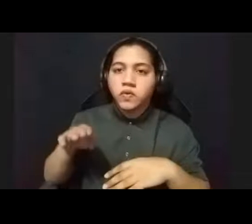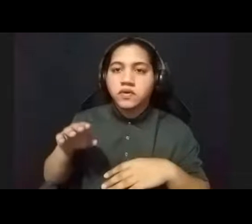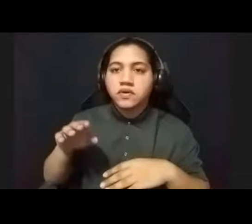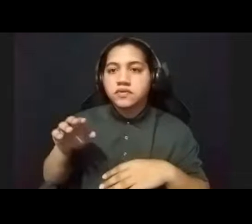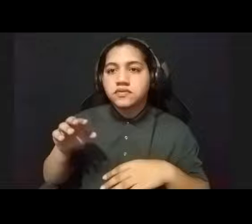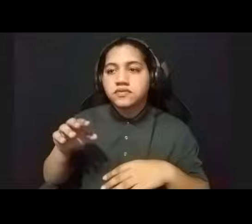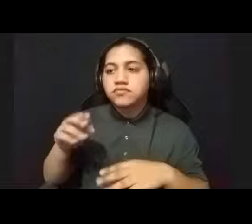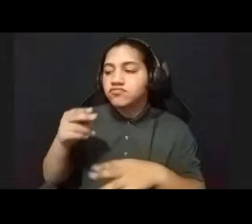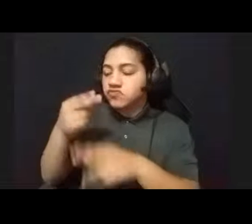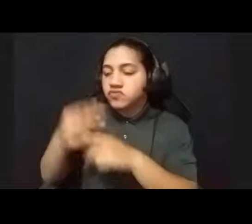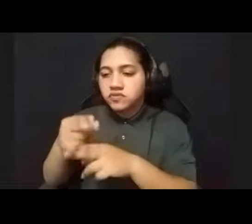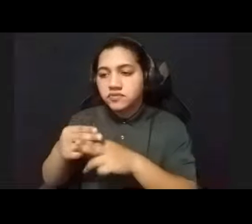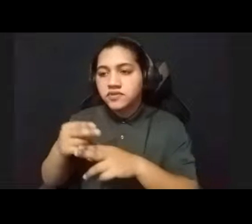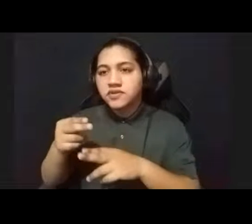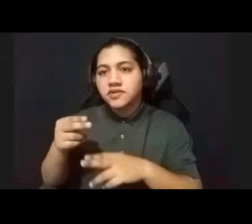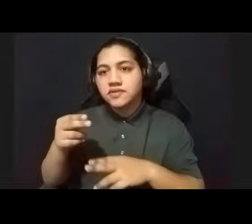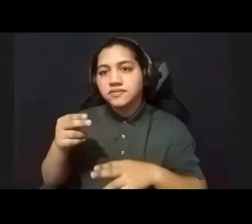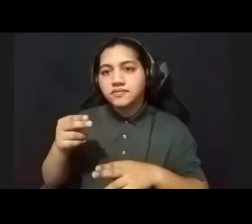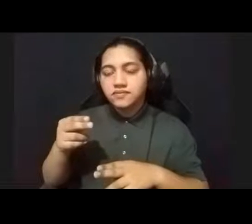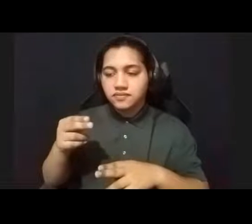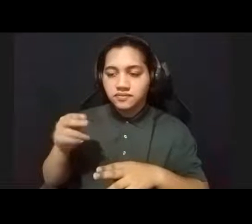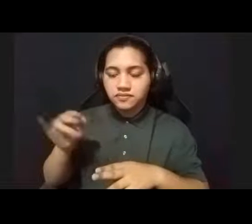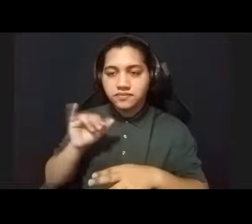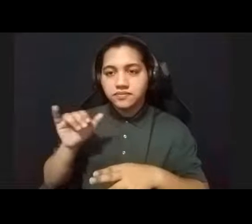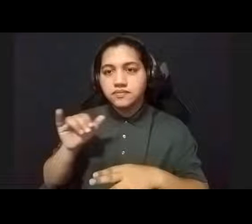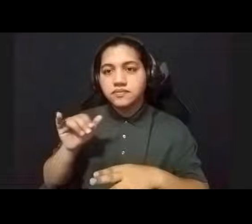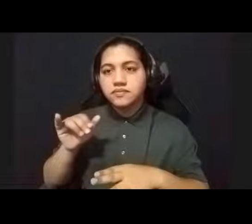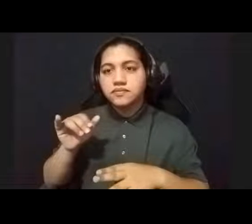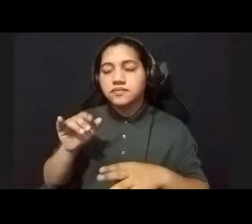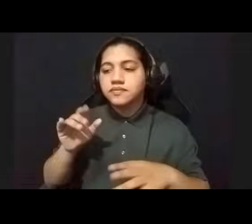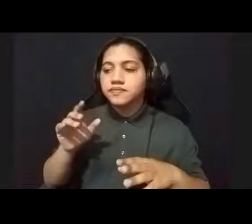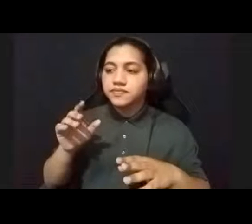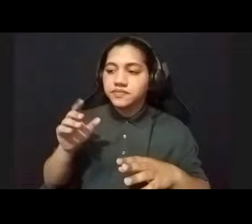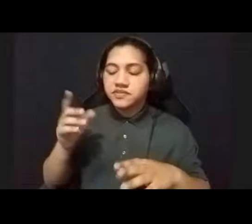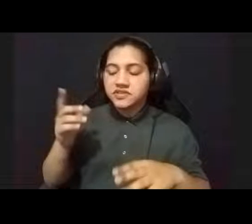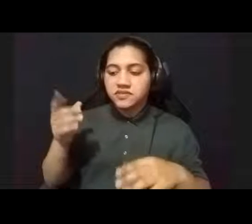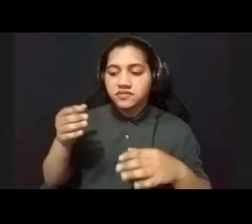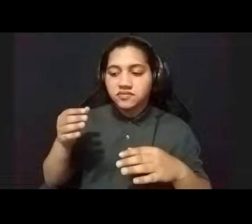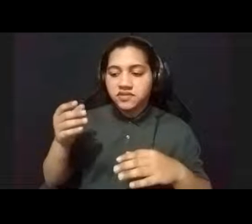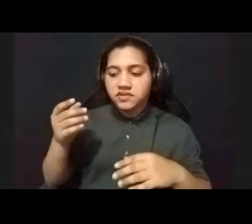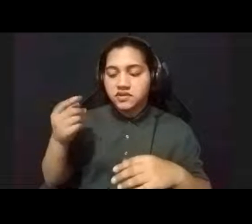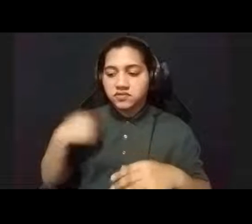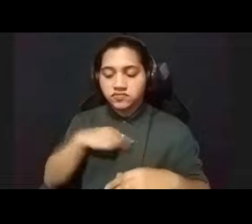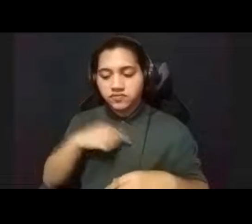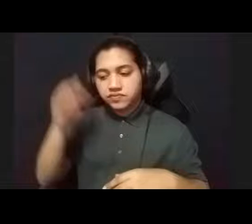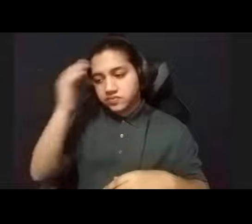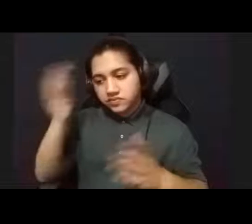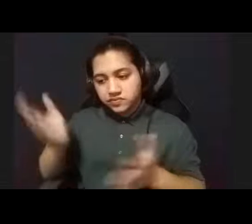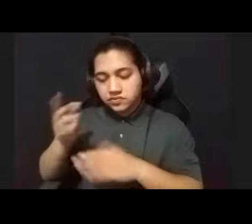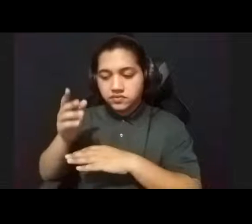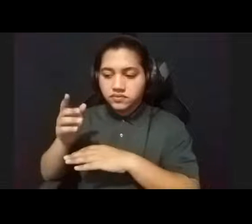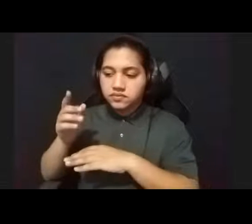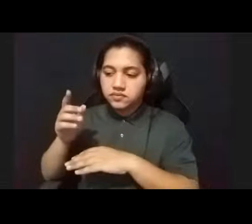un nombre. El nombre aparece también en las versiones que nosotros conocemos acá en América, pero